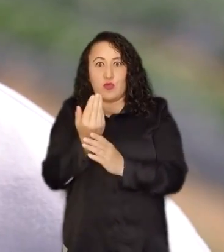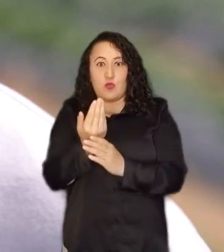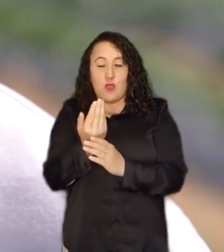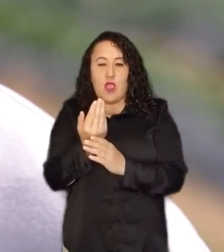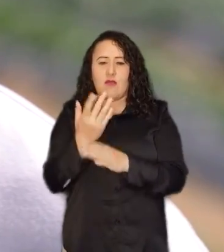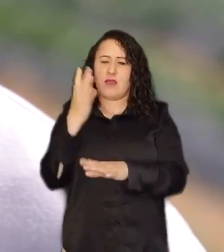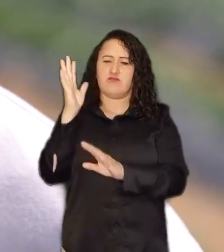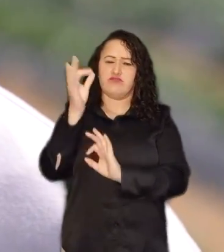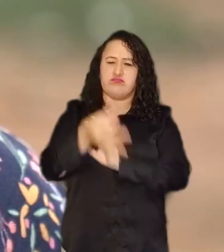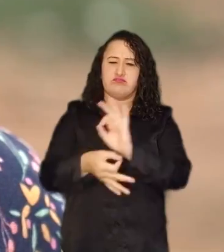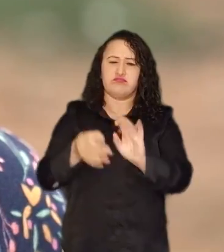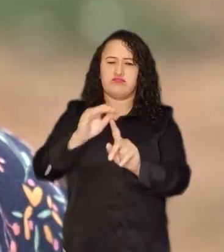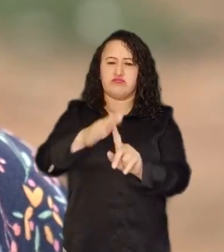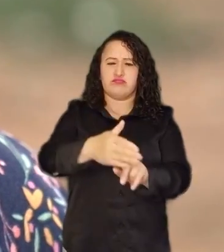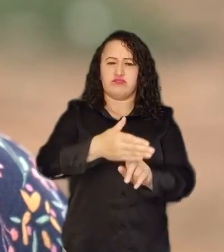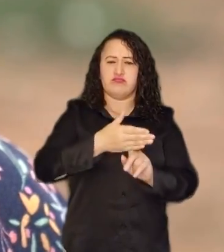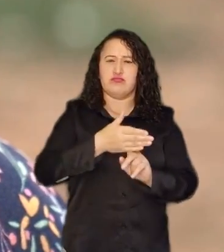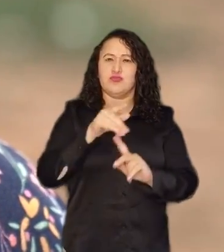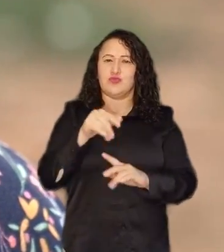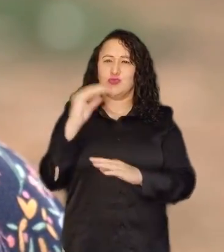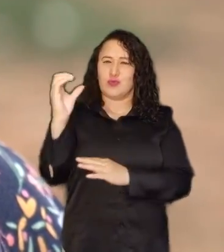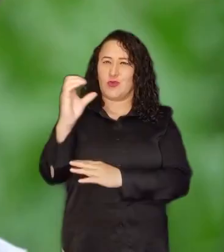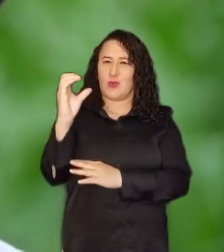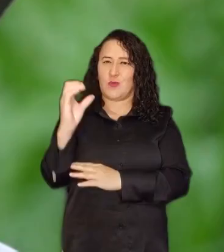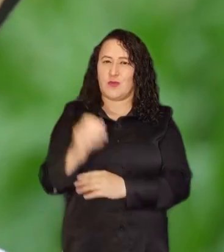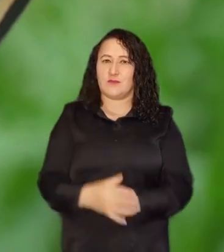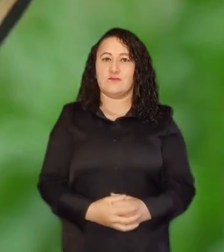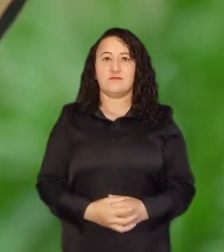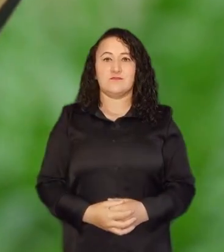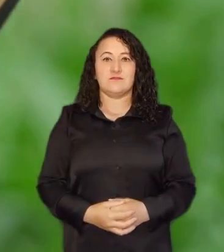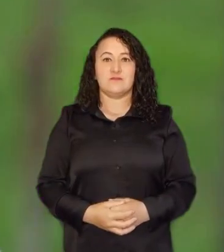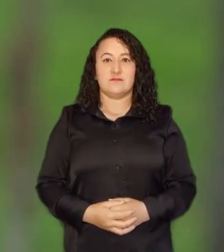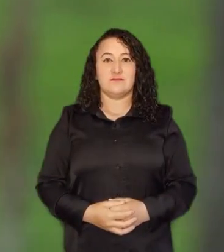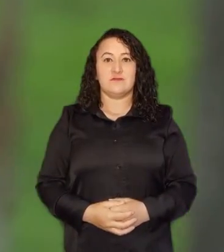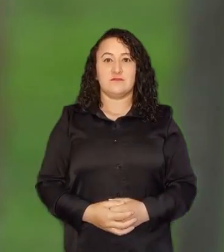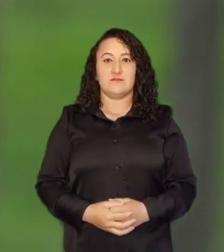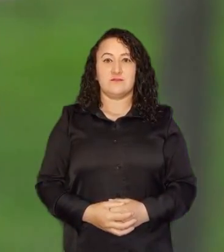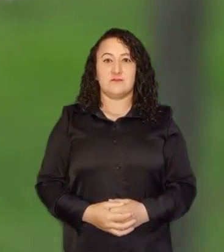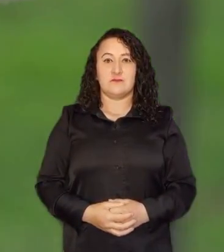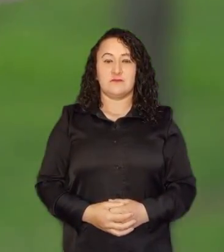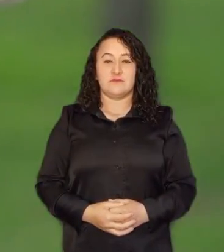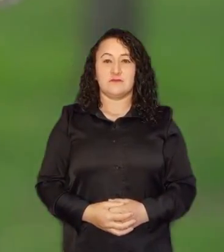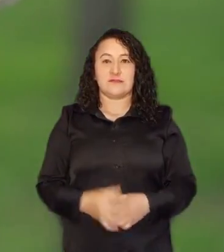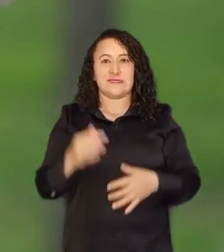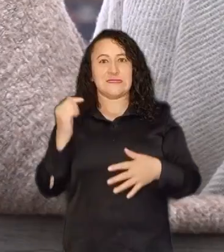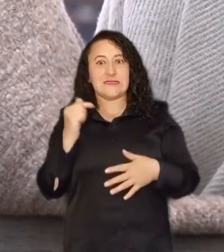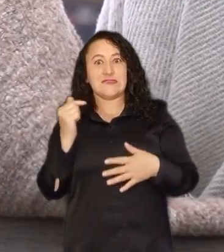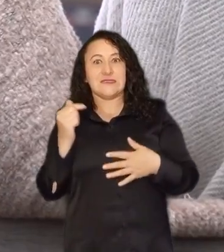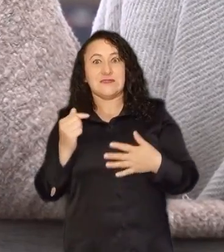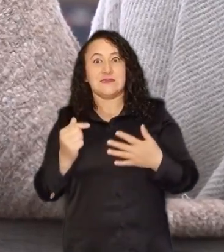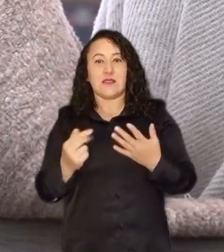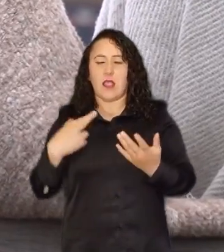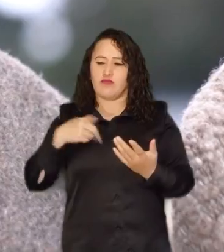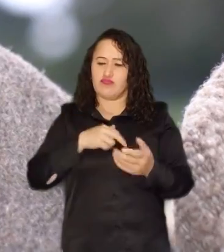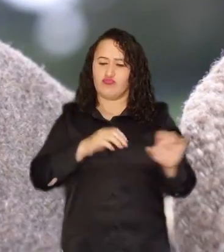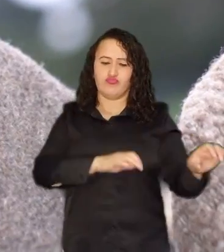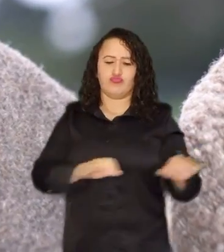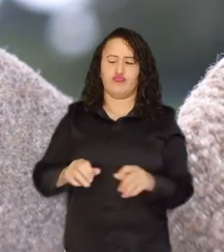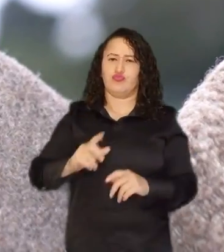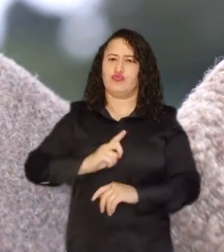que nuestras campesinas y campesinos colombianos entregan su vida para producir alimentos de gran calidad para una sociedad